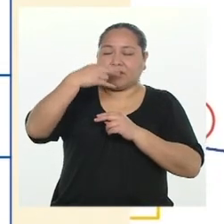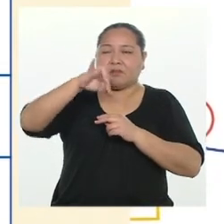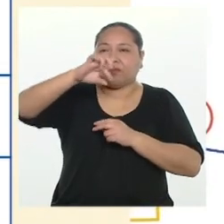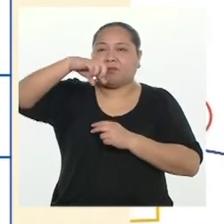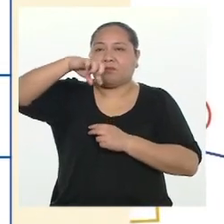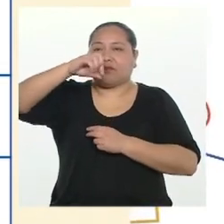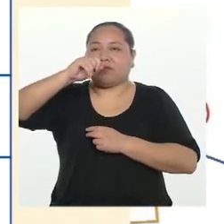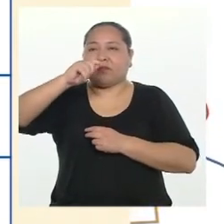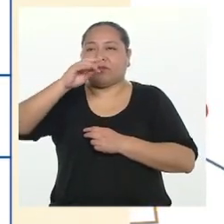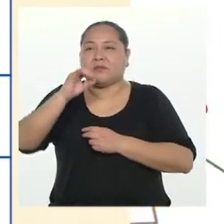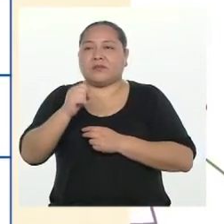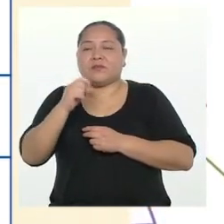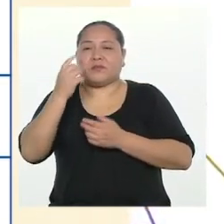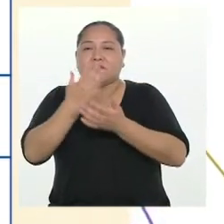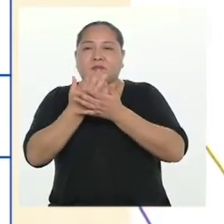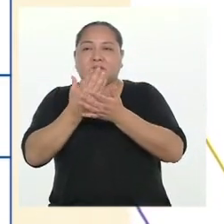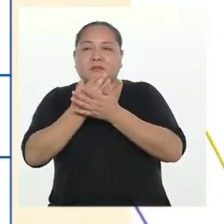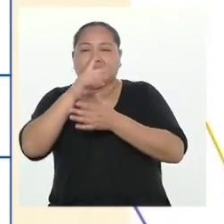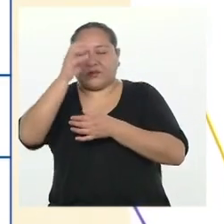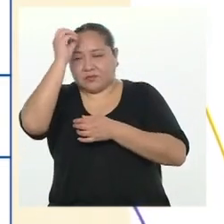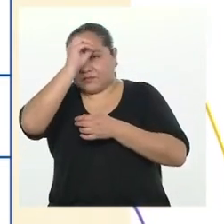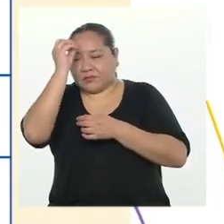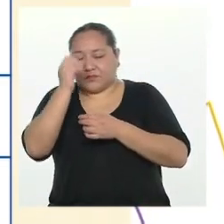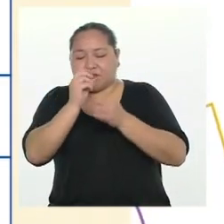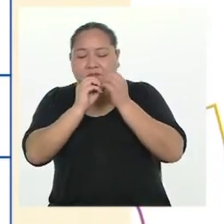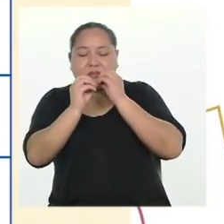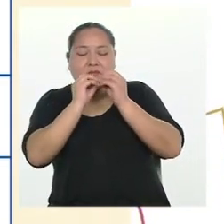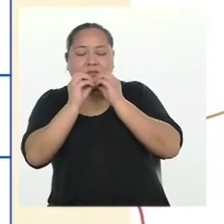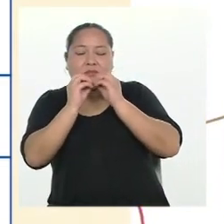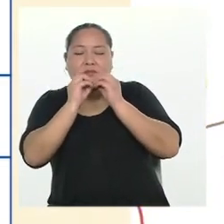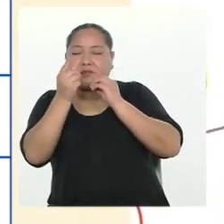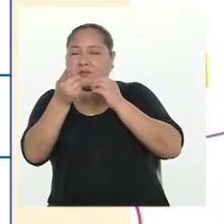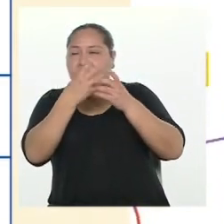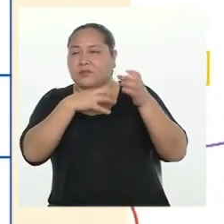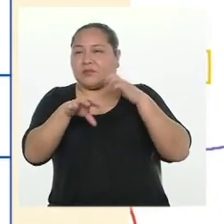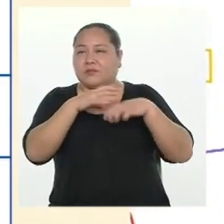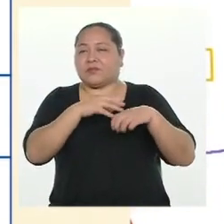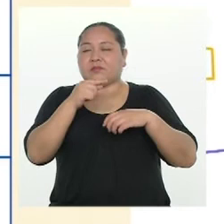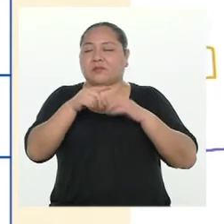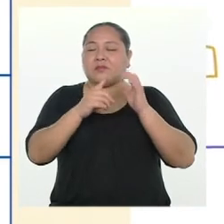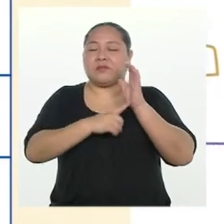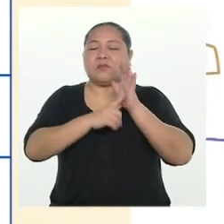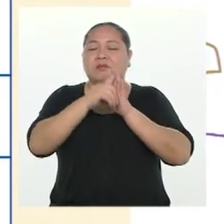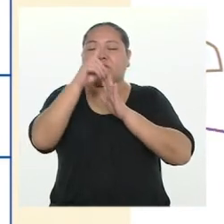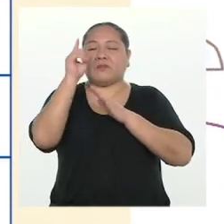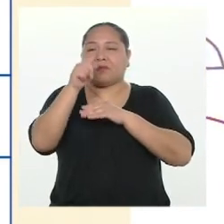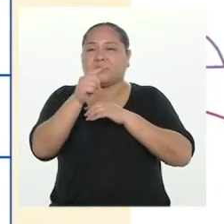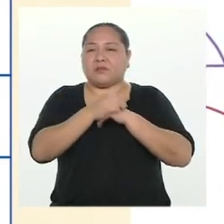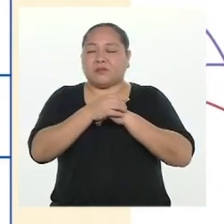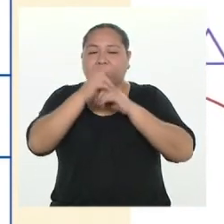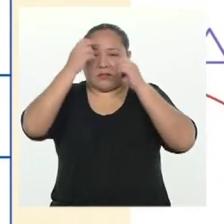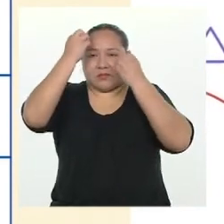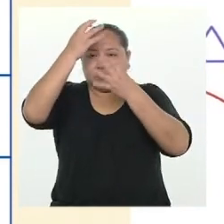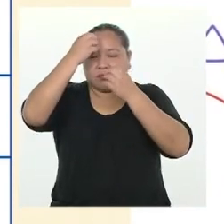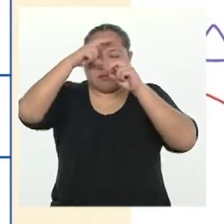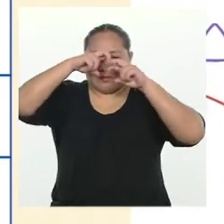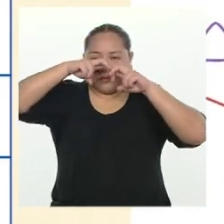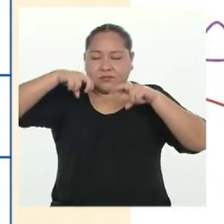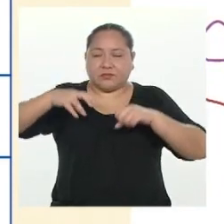sus conclusiones. Sustentar sus conclusiones y los ajustes que se realicen durante el desarrollo de la indagación.